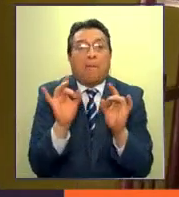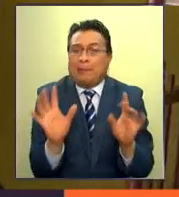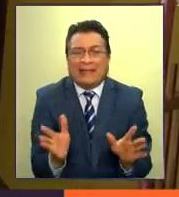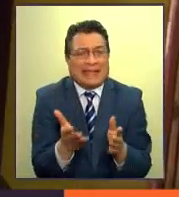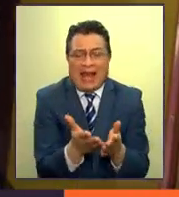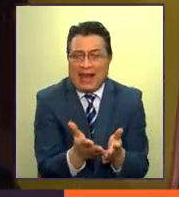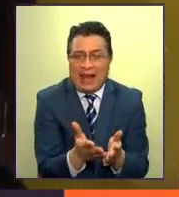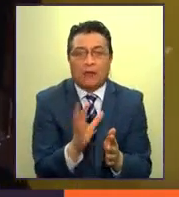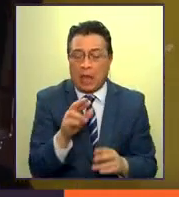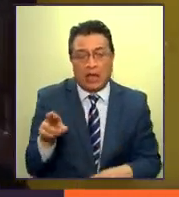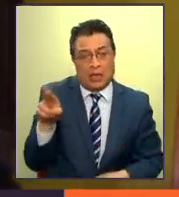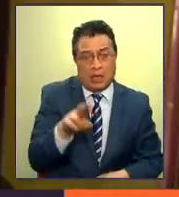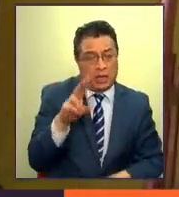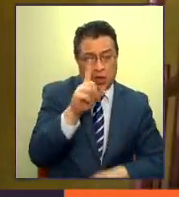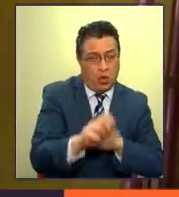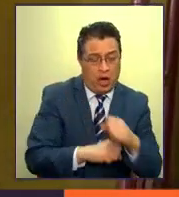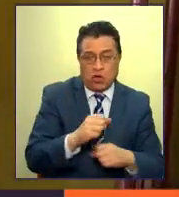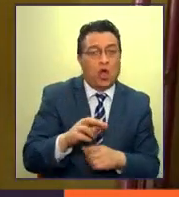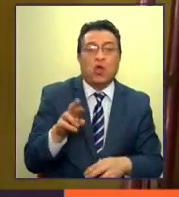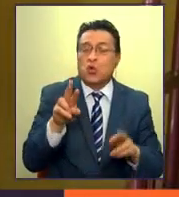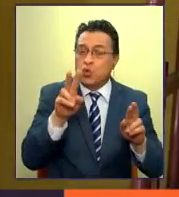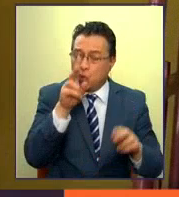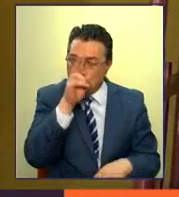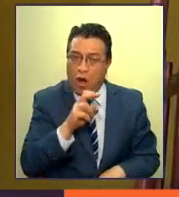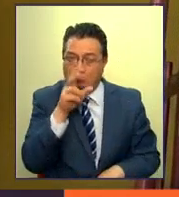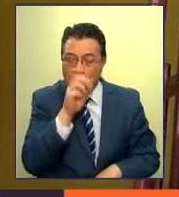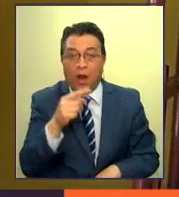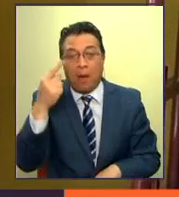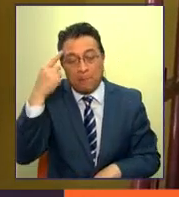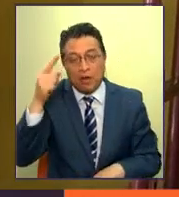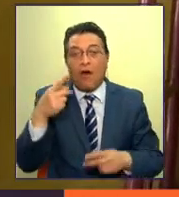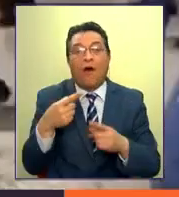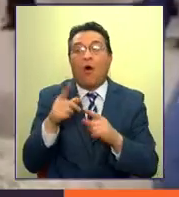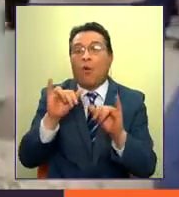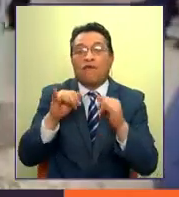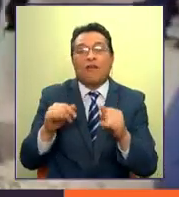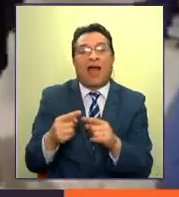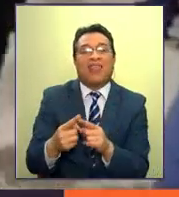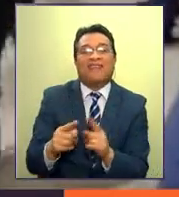se repite todos los años de la misma forma, pero todos los años se vive de una manera muy distinta.